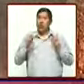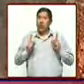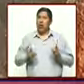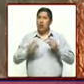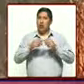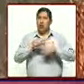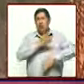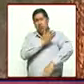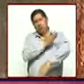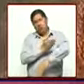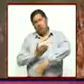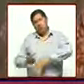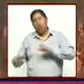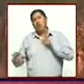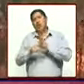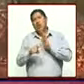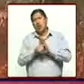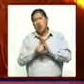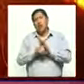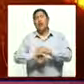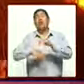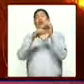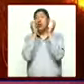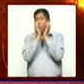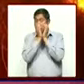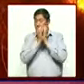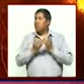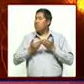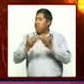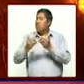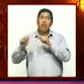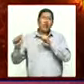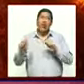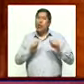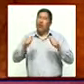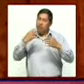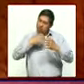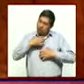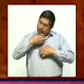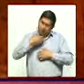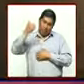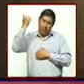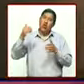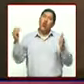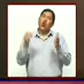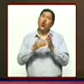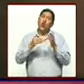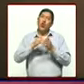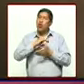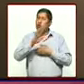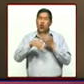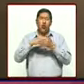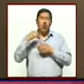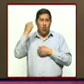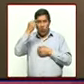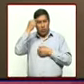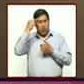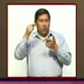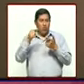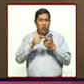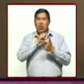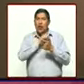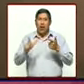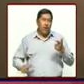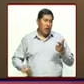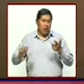de desfavorable. Calizay ha presentado ante la justicia una acción popular contra autoridades de los 3 niveles del Estado para que adopten medidas